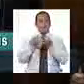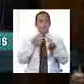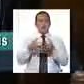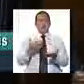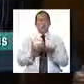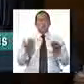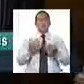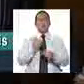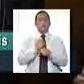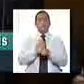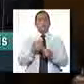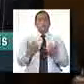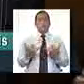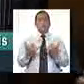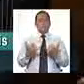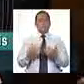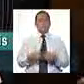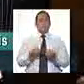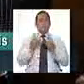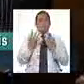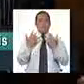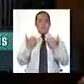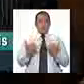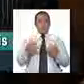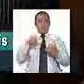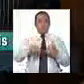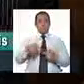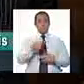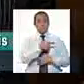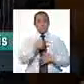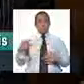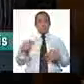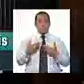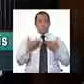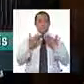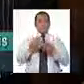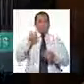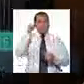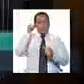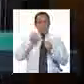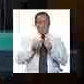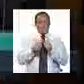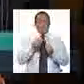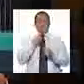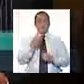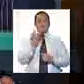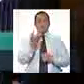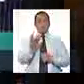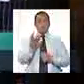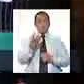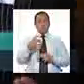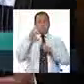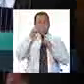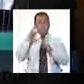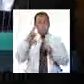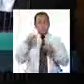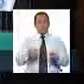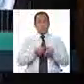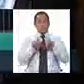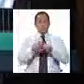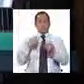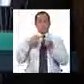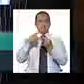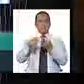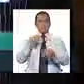actividades. Bueno, justamente en esta semana vamos a rendirle homenaje a la papa. Vamos a tener una serie de actividades que